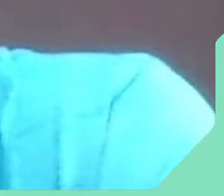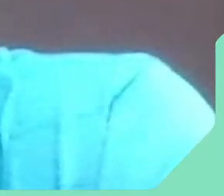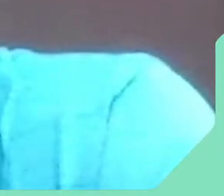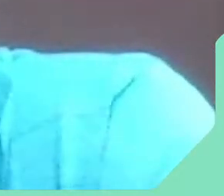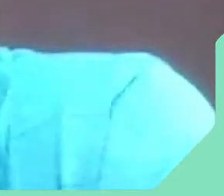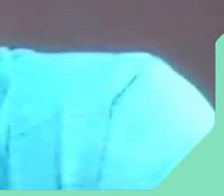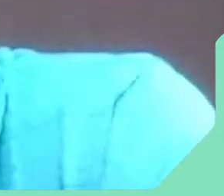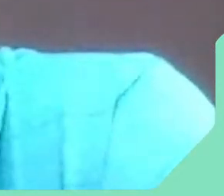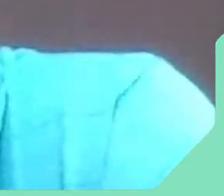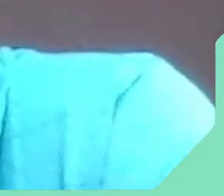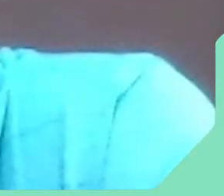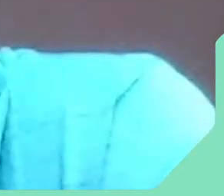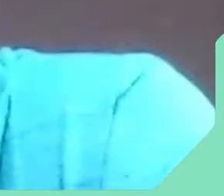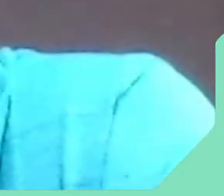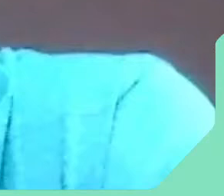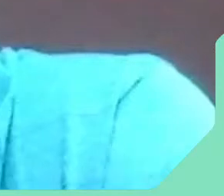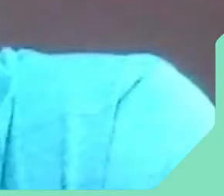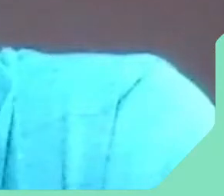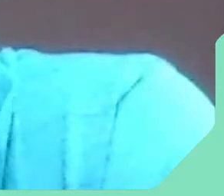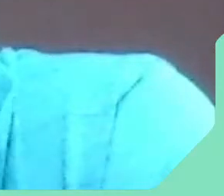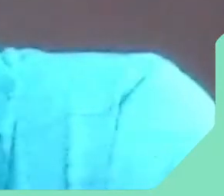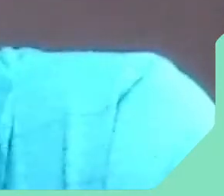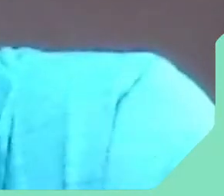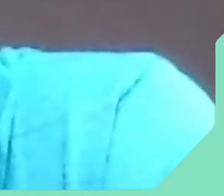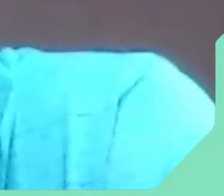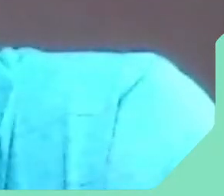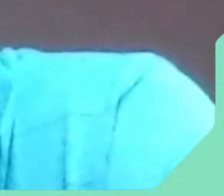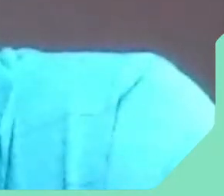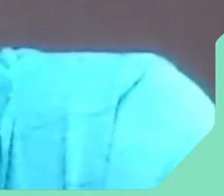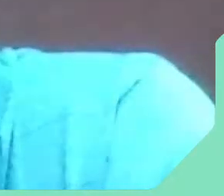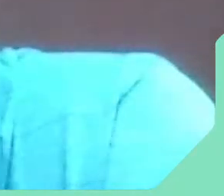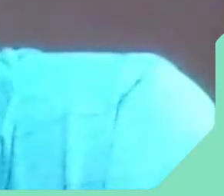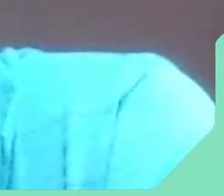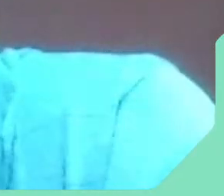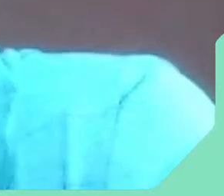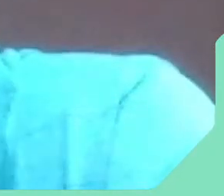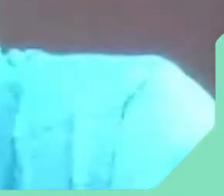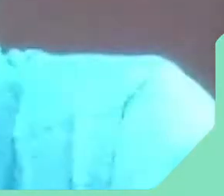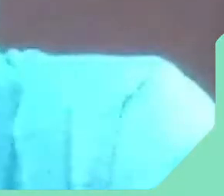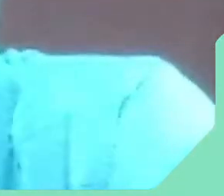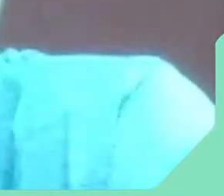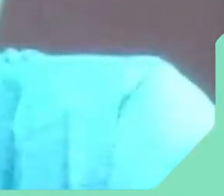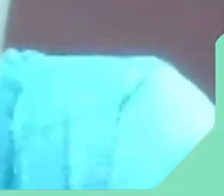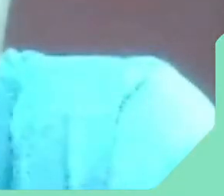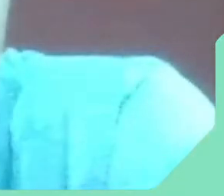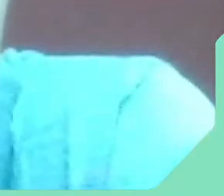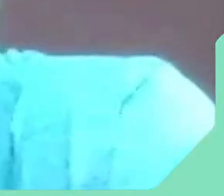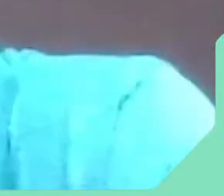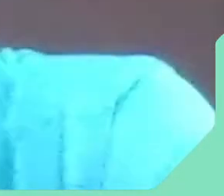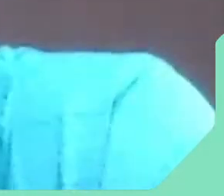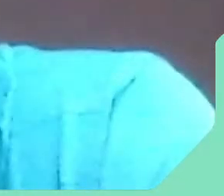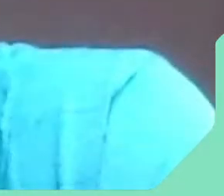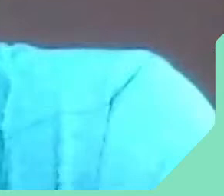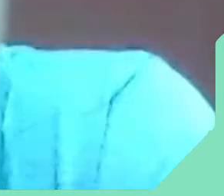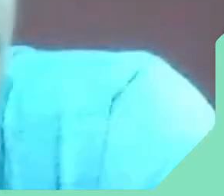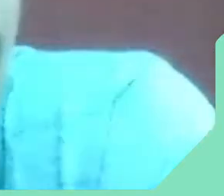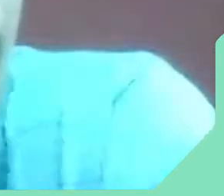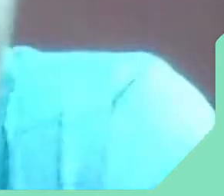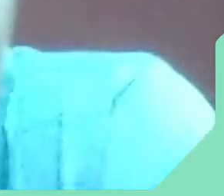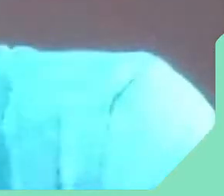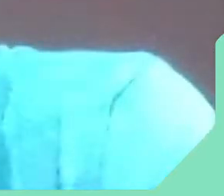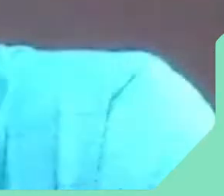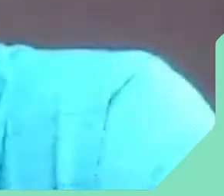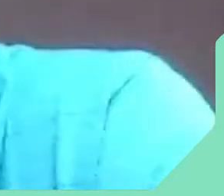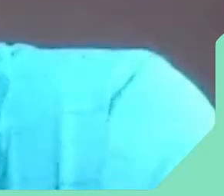orientación vocacional. Sin mucho más que decir, Chiqui, te cedo la palabra. Chiqui, disculpen, es profesora Gabuna Pereira,